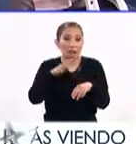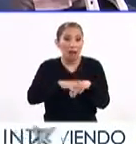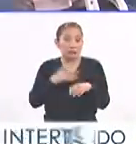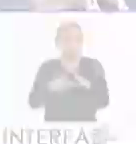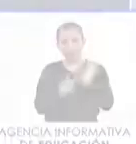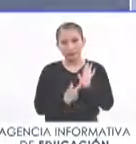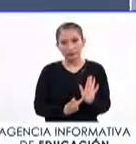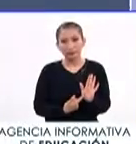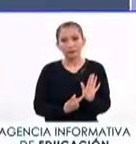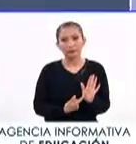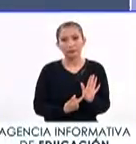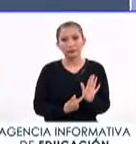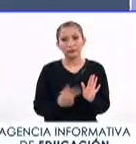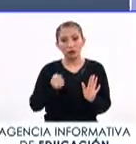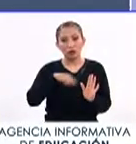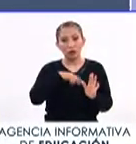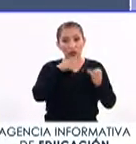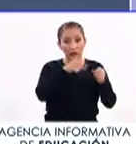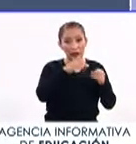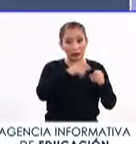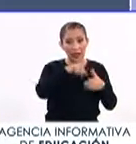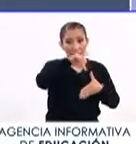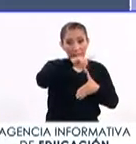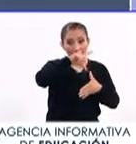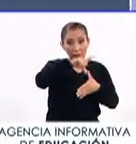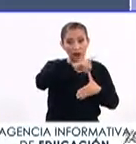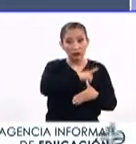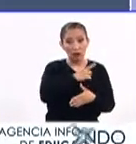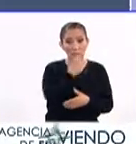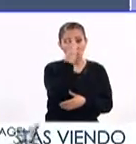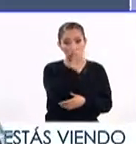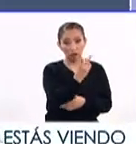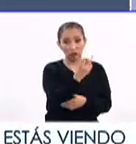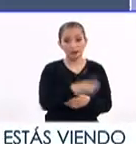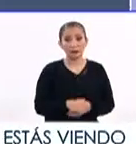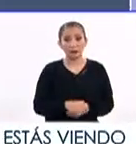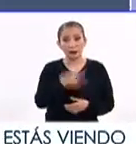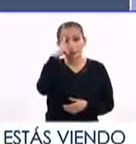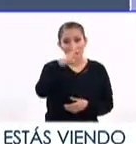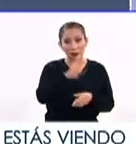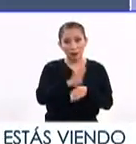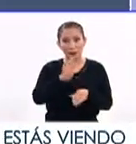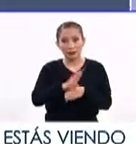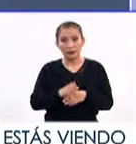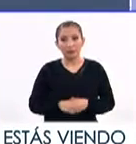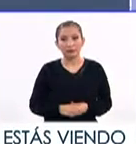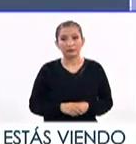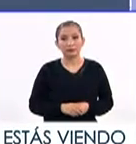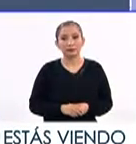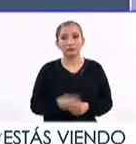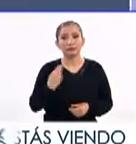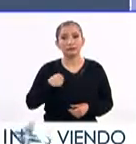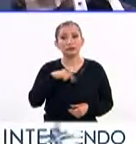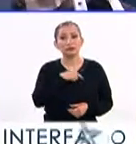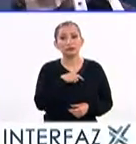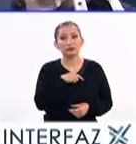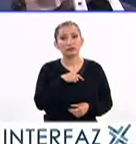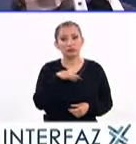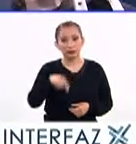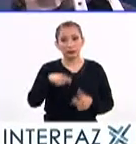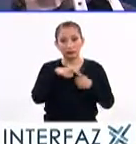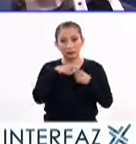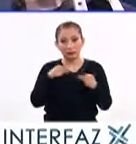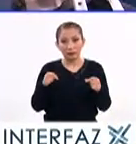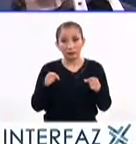más en aumento, ¿no? En nuestra oficina en Latinoamérica solamente hay dos, ¿no? México y Brasil. Y nosotros,